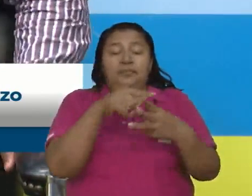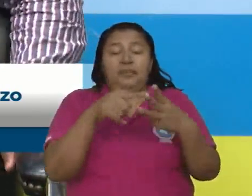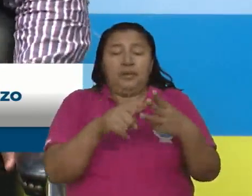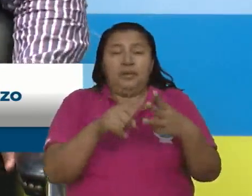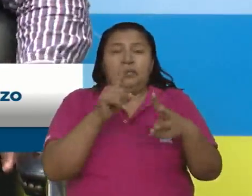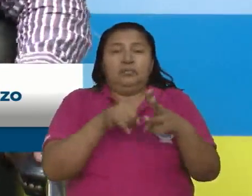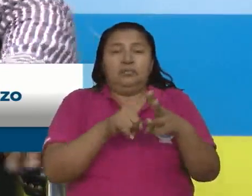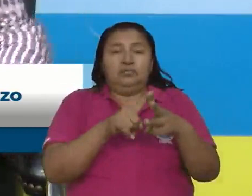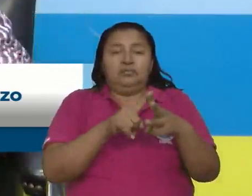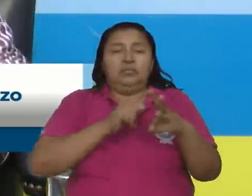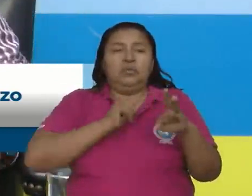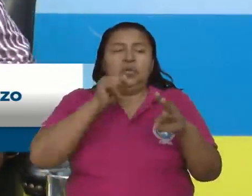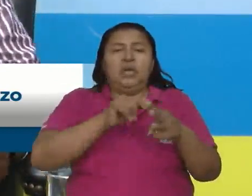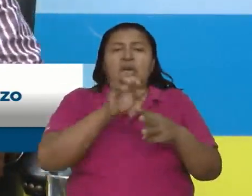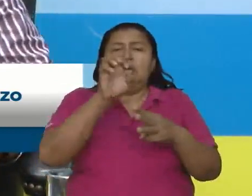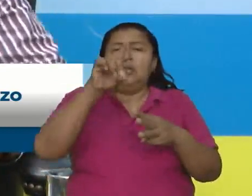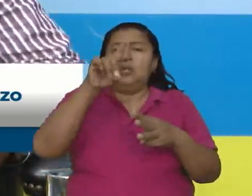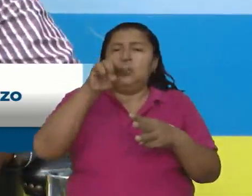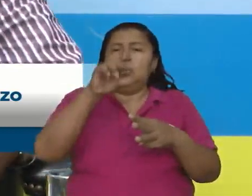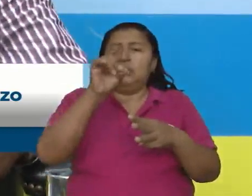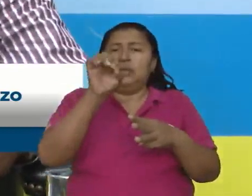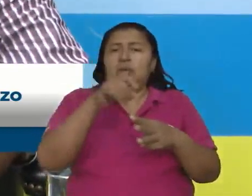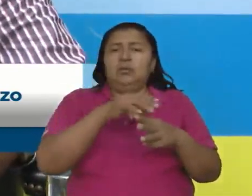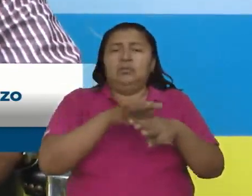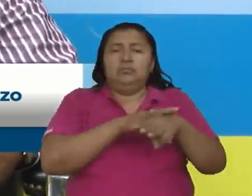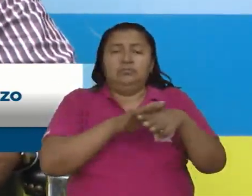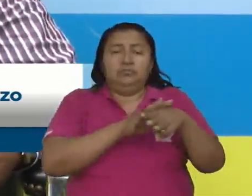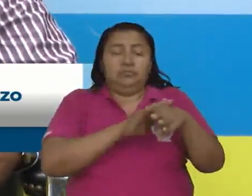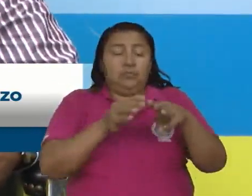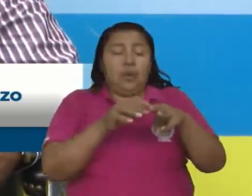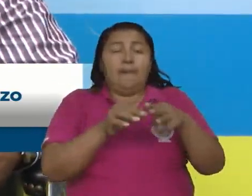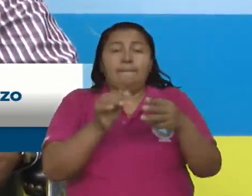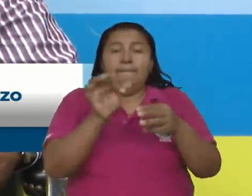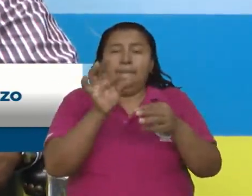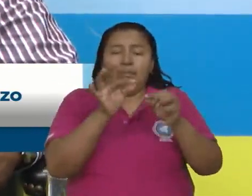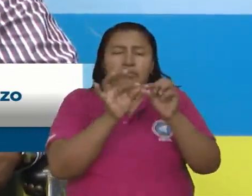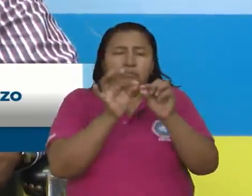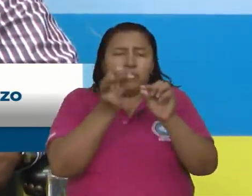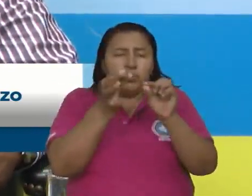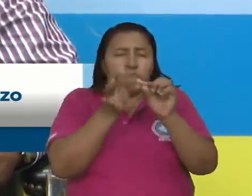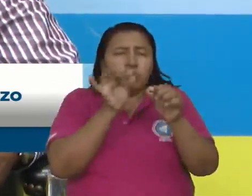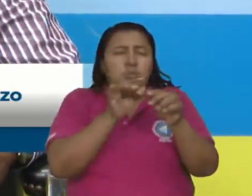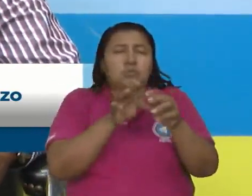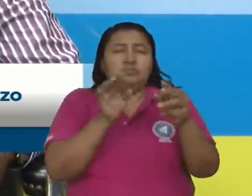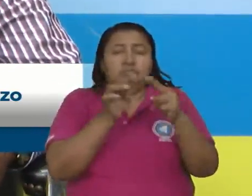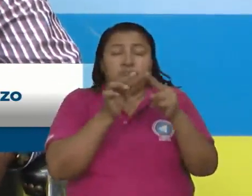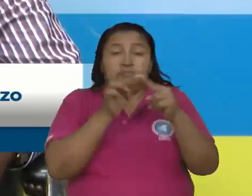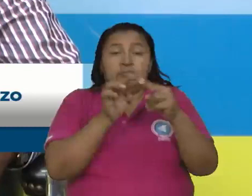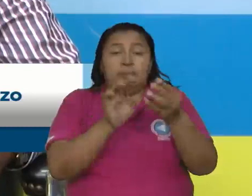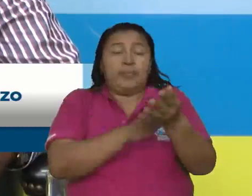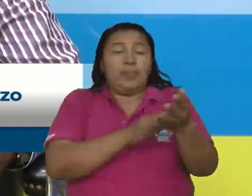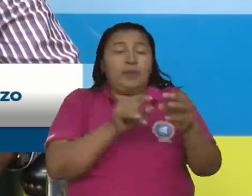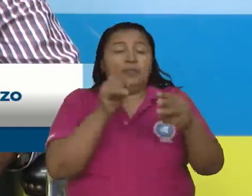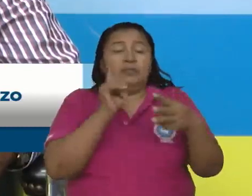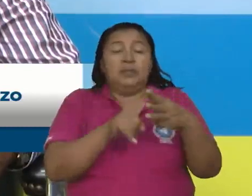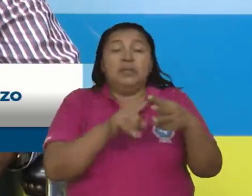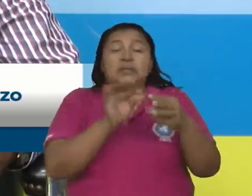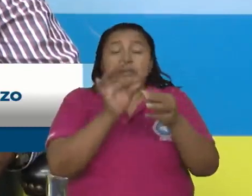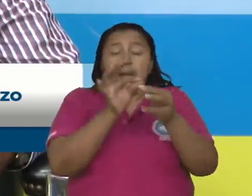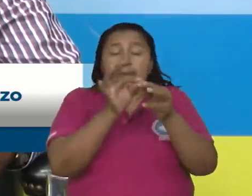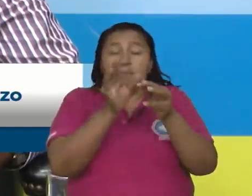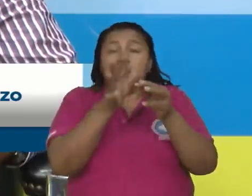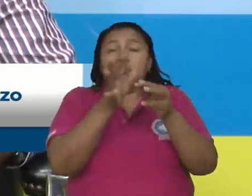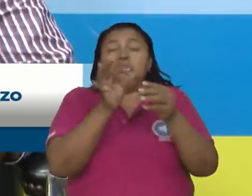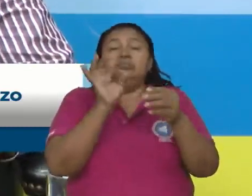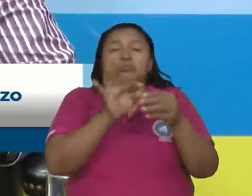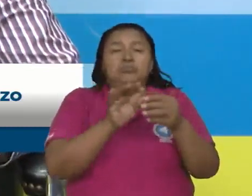del endotelio. El endotelio es la capa interna de los vasos sanguíneos que está en contacto íntimo con la sangre que está circulando. Si esa capita se daña,